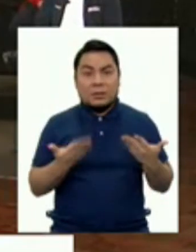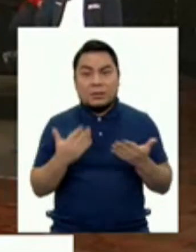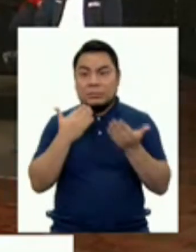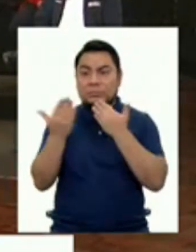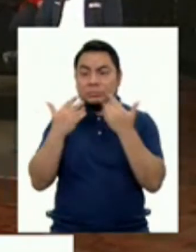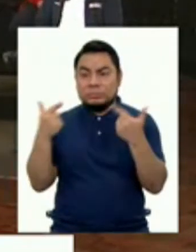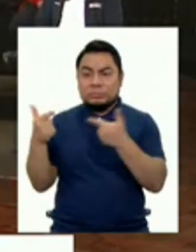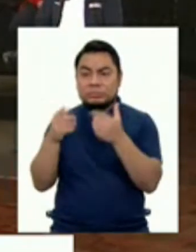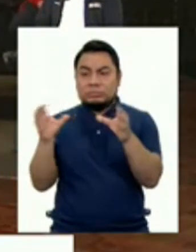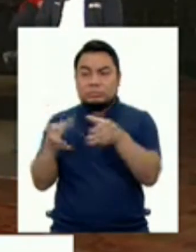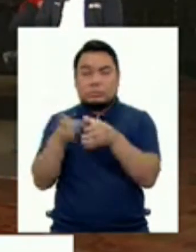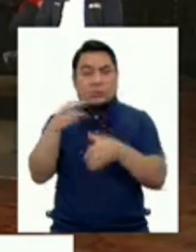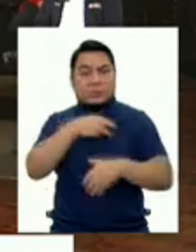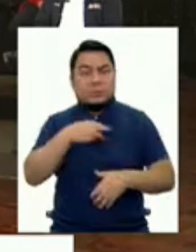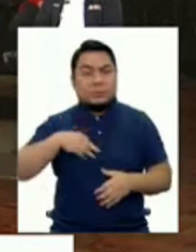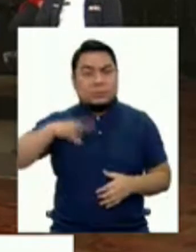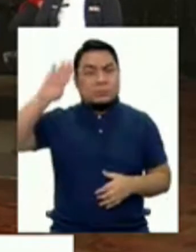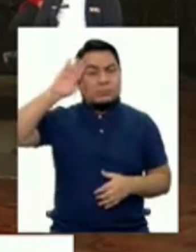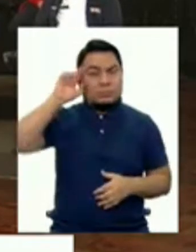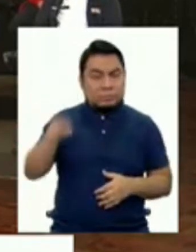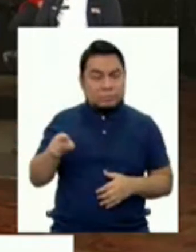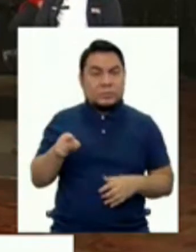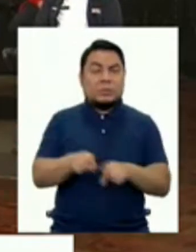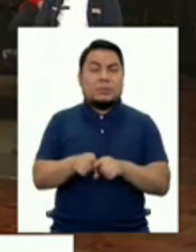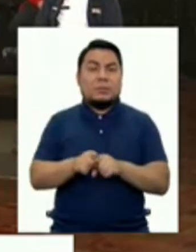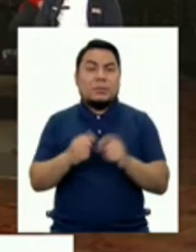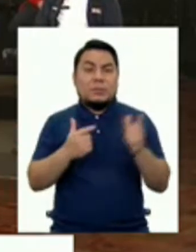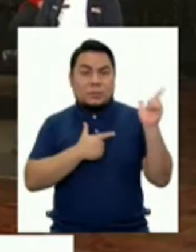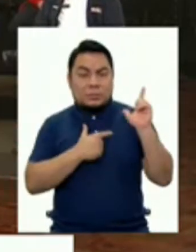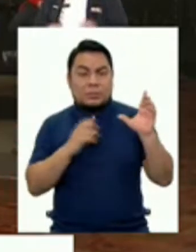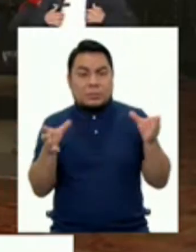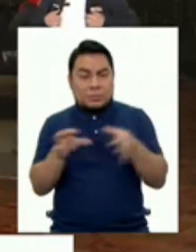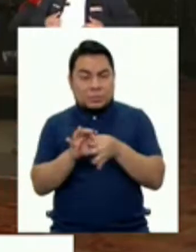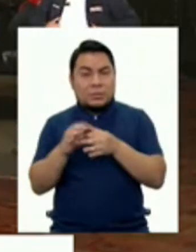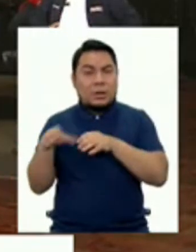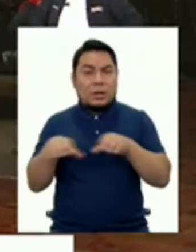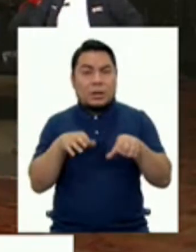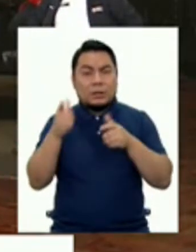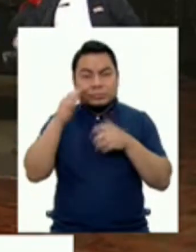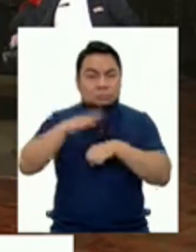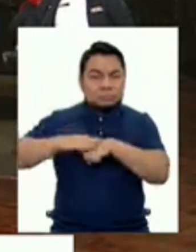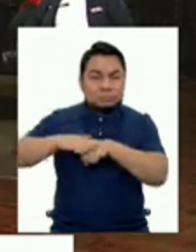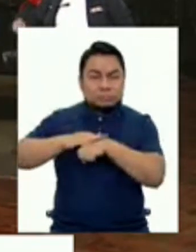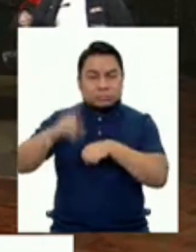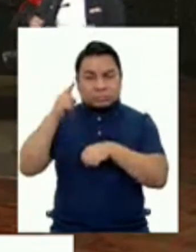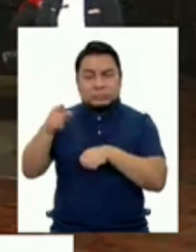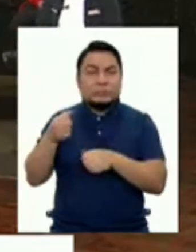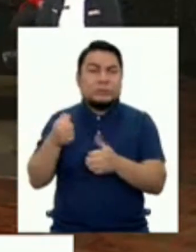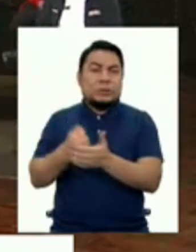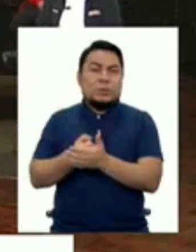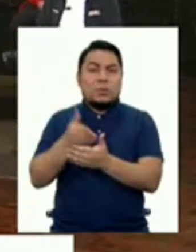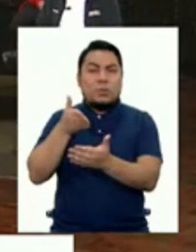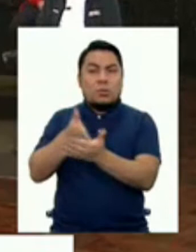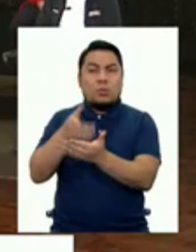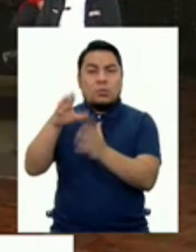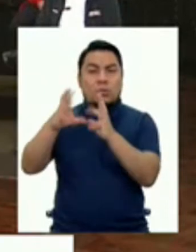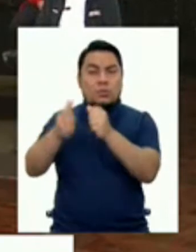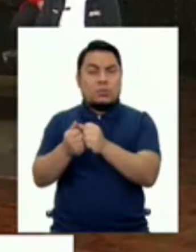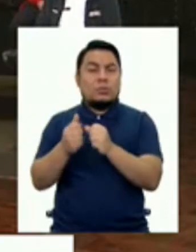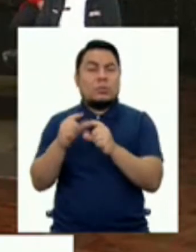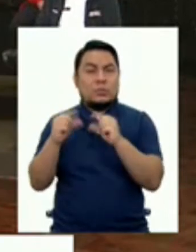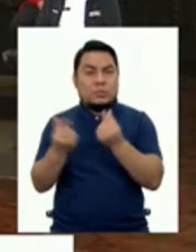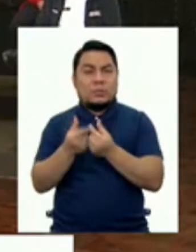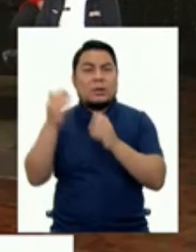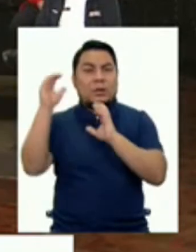coordinación directa con el Ministerio del Interior y la Policía para establecer estrategias contra el AMPA, sobre todo en regiones